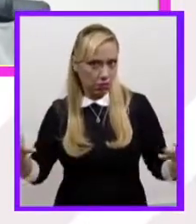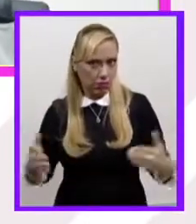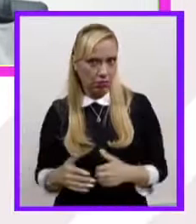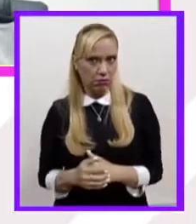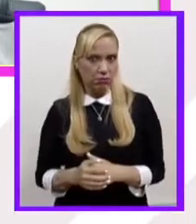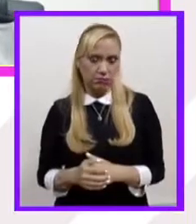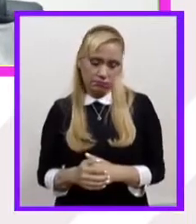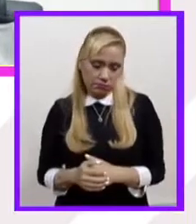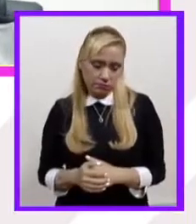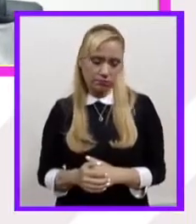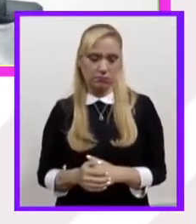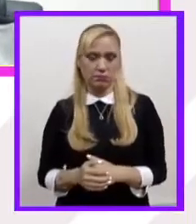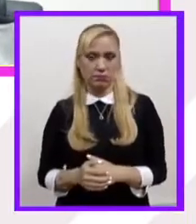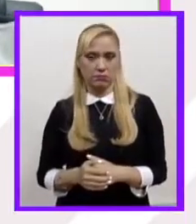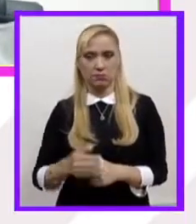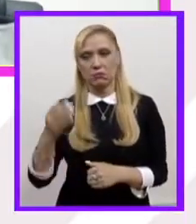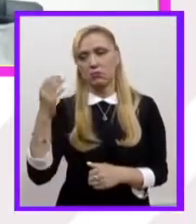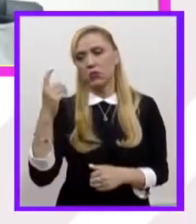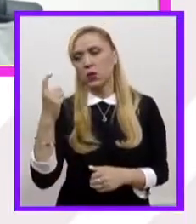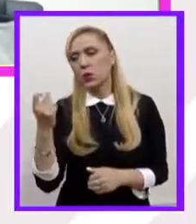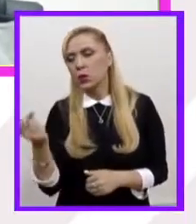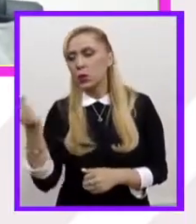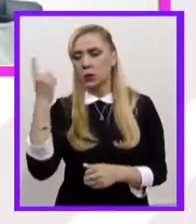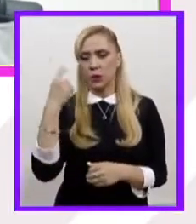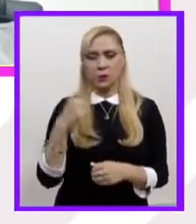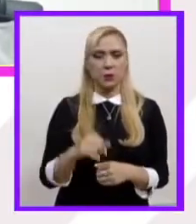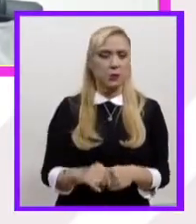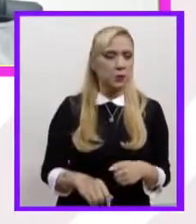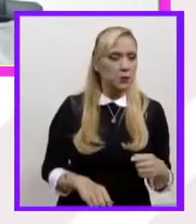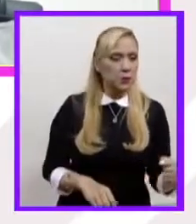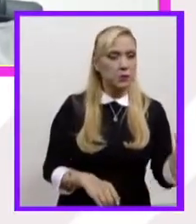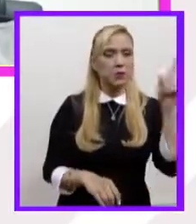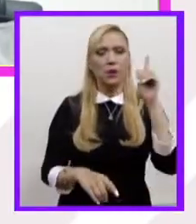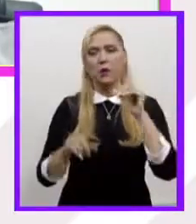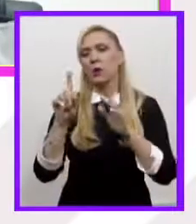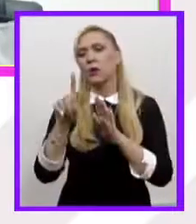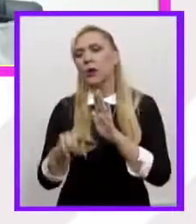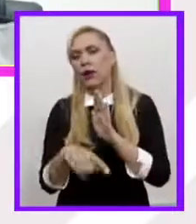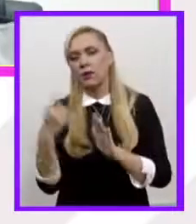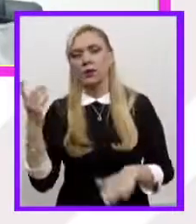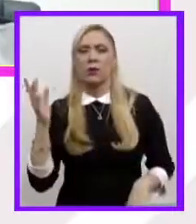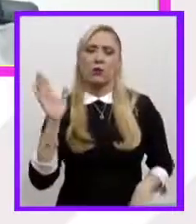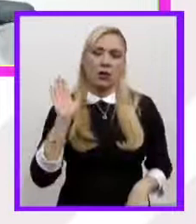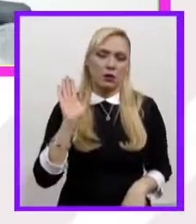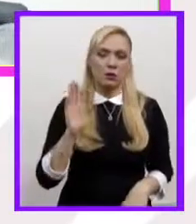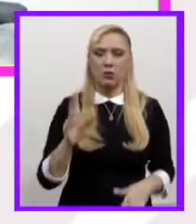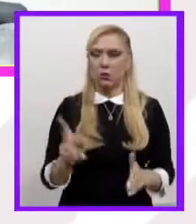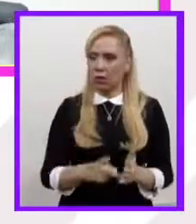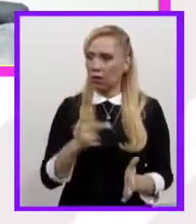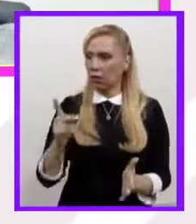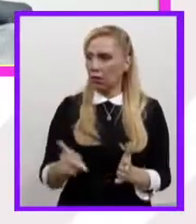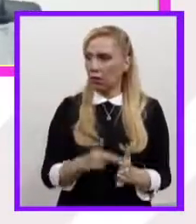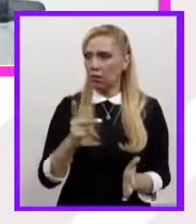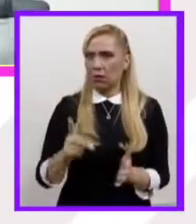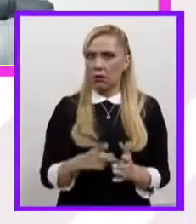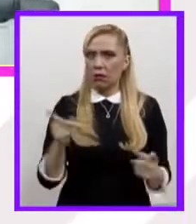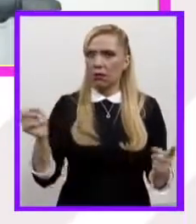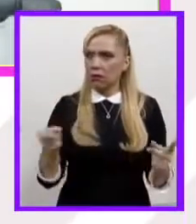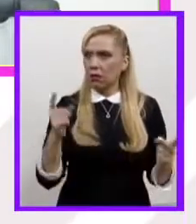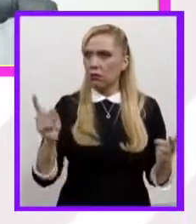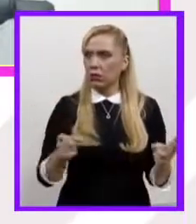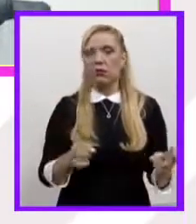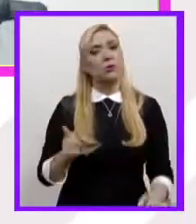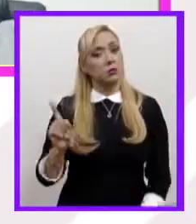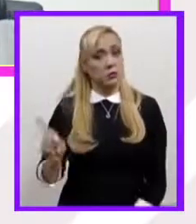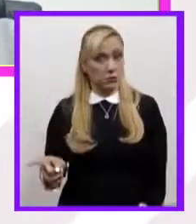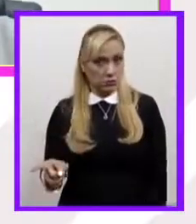acto discriminatorio aislado que no puso en entredicho los derechos básicos de una persona. Por eso también para